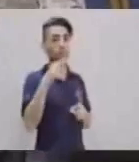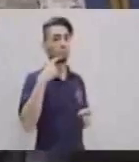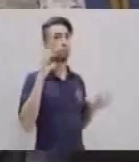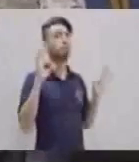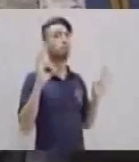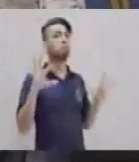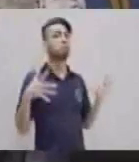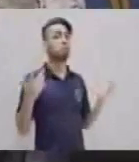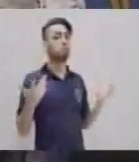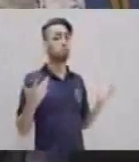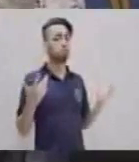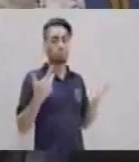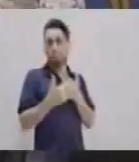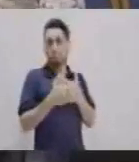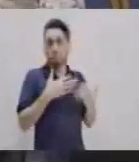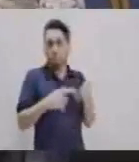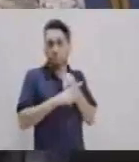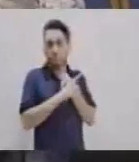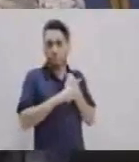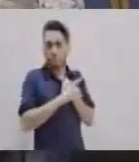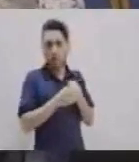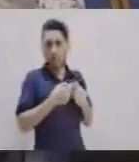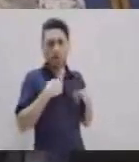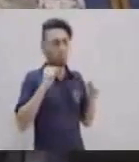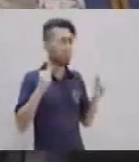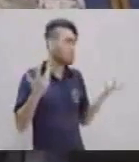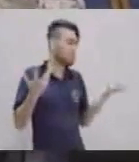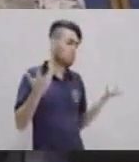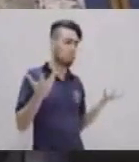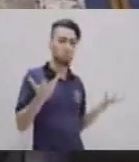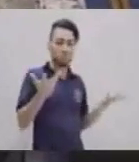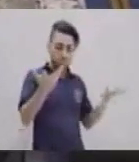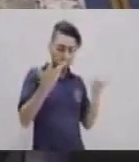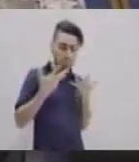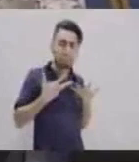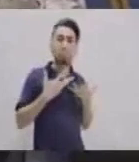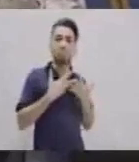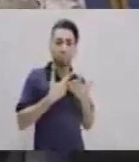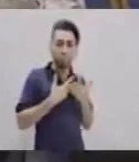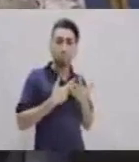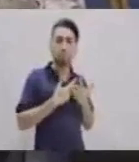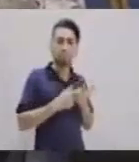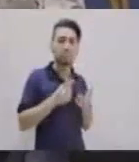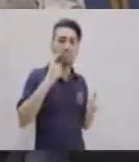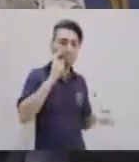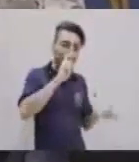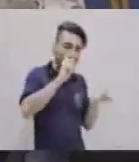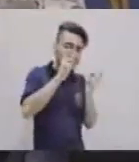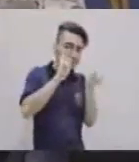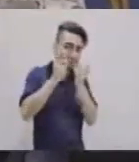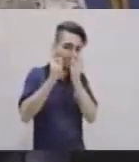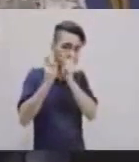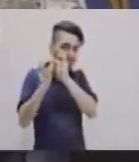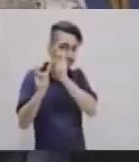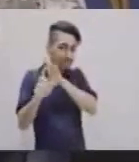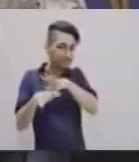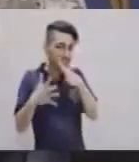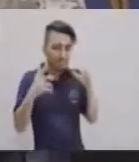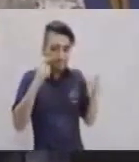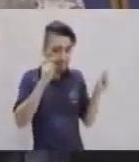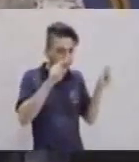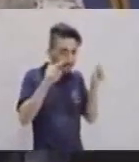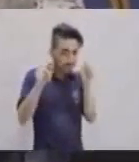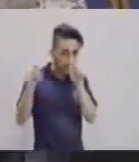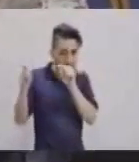lo mejor. O sea, aunque tuvieran esos problemas, no importaba, sino que ellos iban tras la transformación, tras ver todas